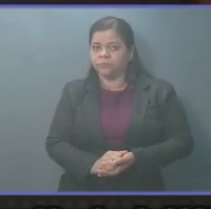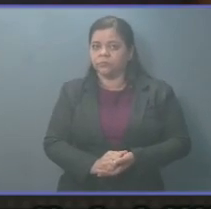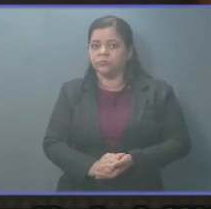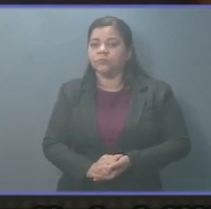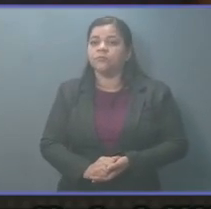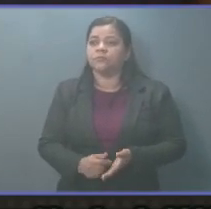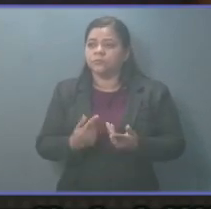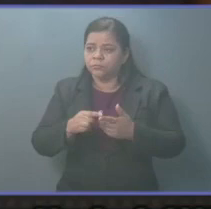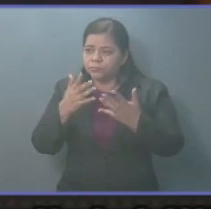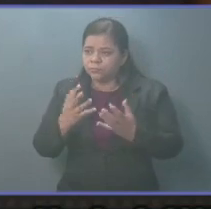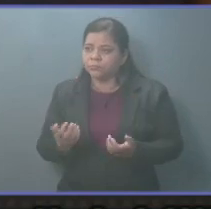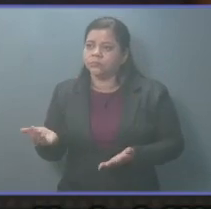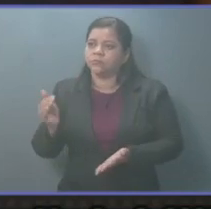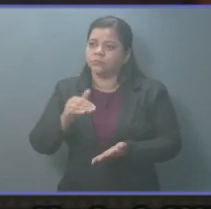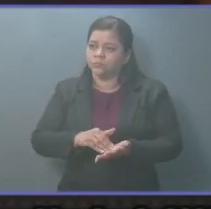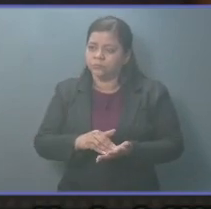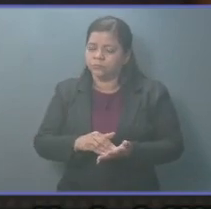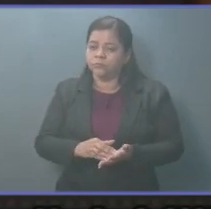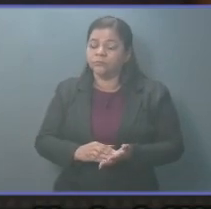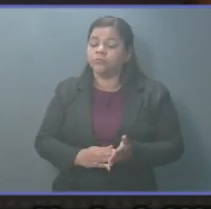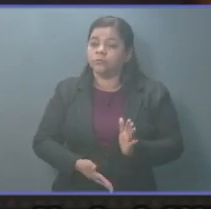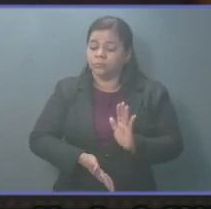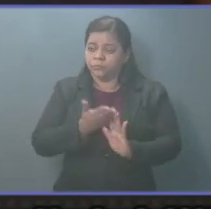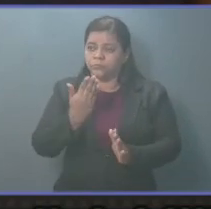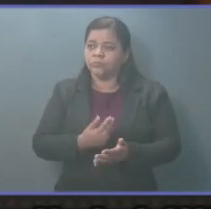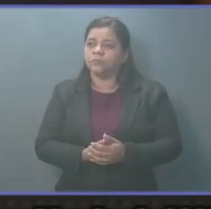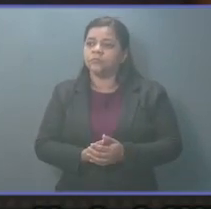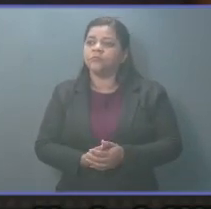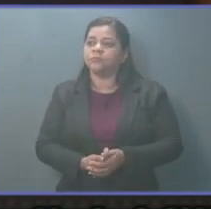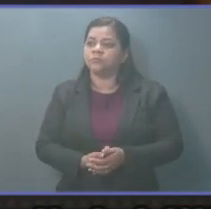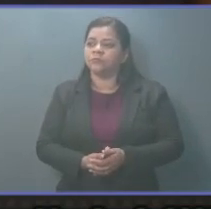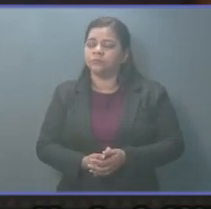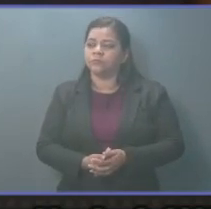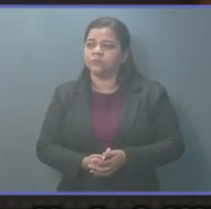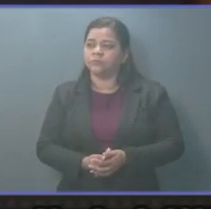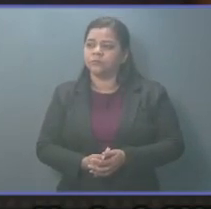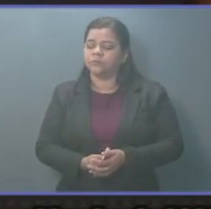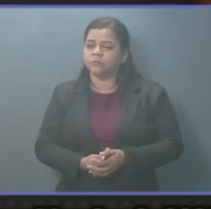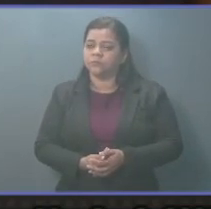a reformularla o quizás repetir, no sé, denme un par de segundos.